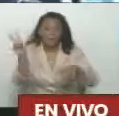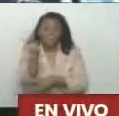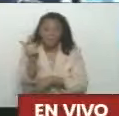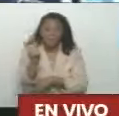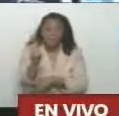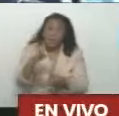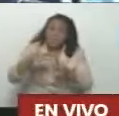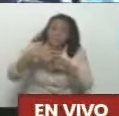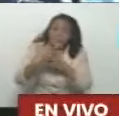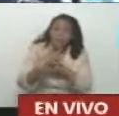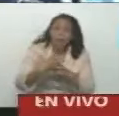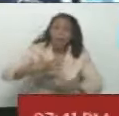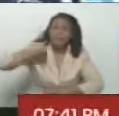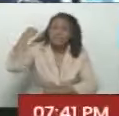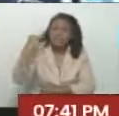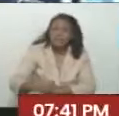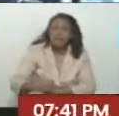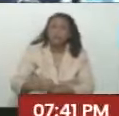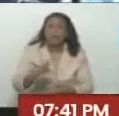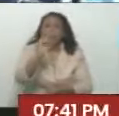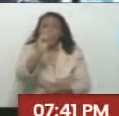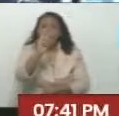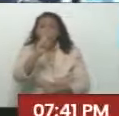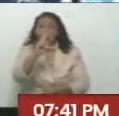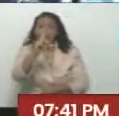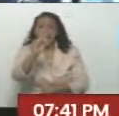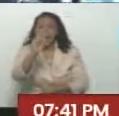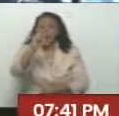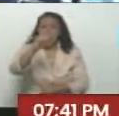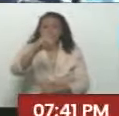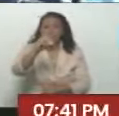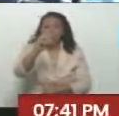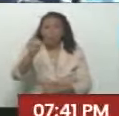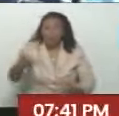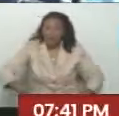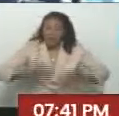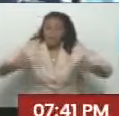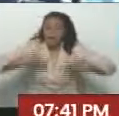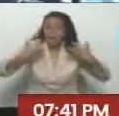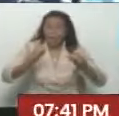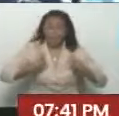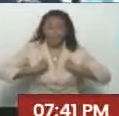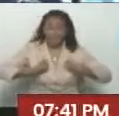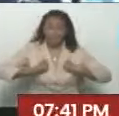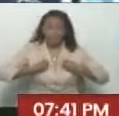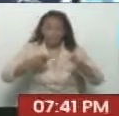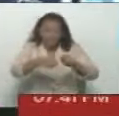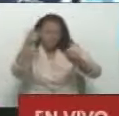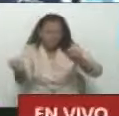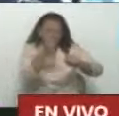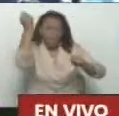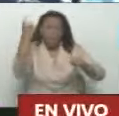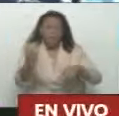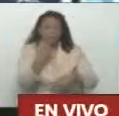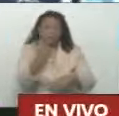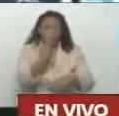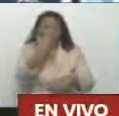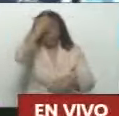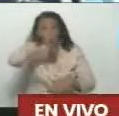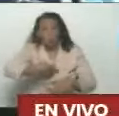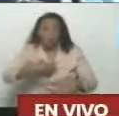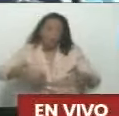Venezuela. El asesinato de Orlando Figuera, que ha sido quemado vivo, mientras no solamente